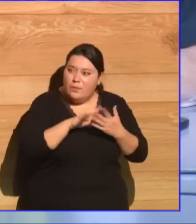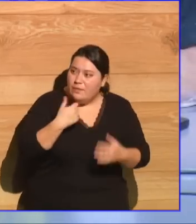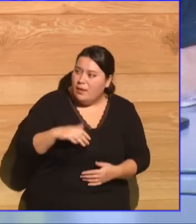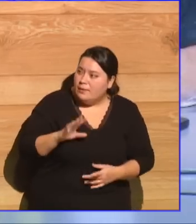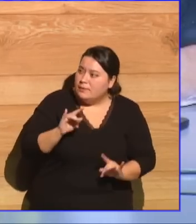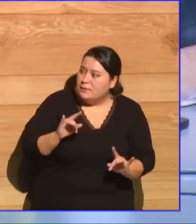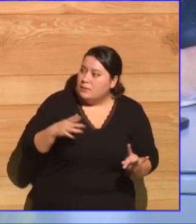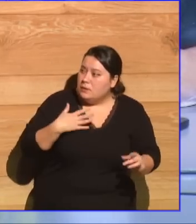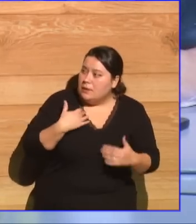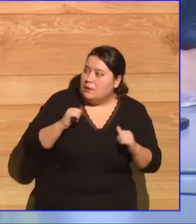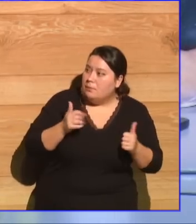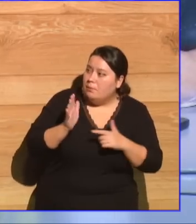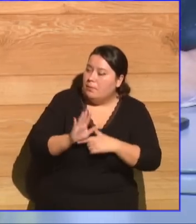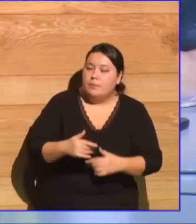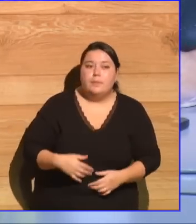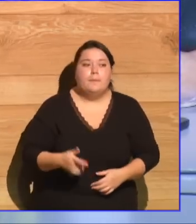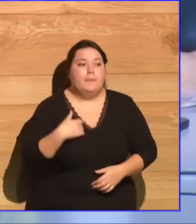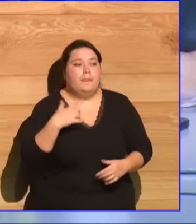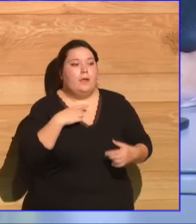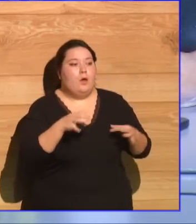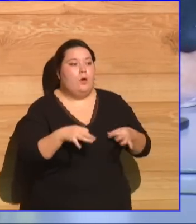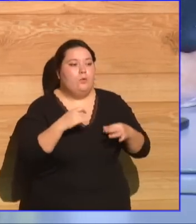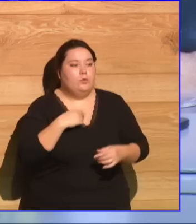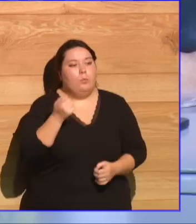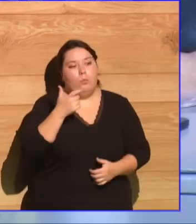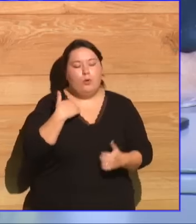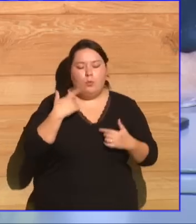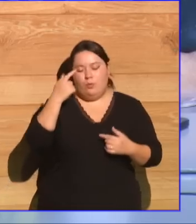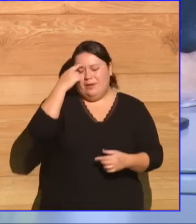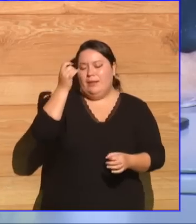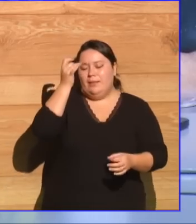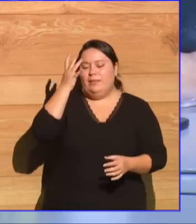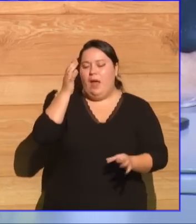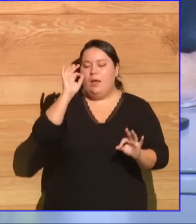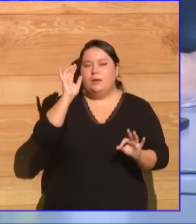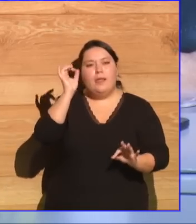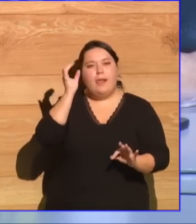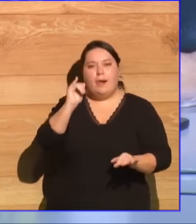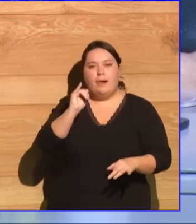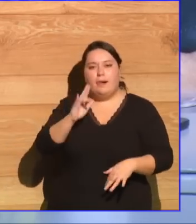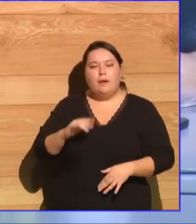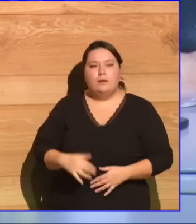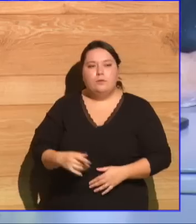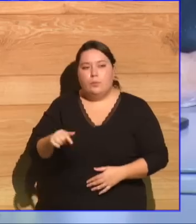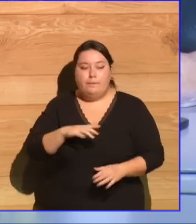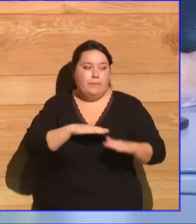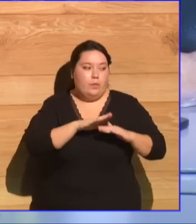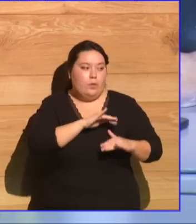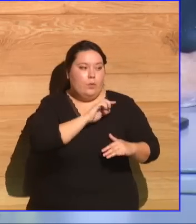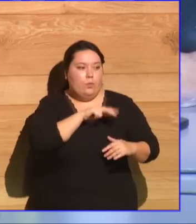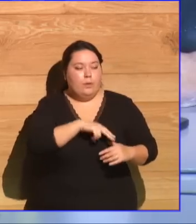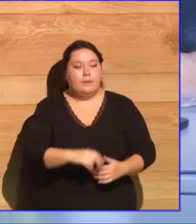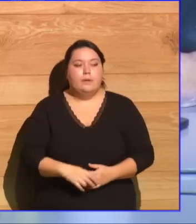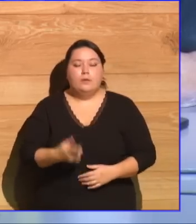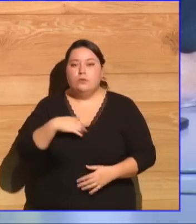Si quieres le doy paso. John Goodman está divertido. Es que me he quedado un poco pillado con una idea. Tú puedes adoptar, perdona Juan, tú puedes adoptar